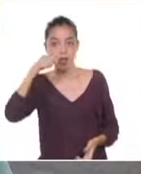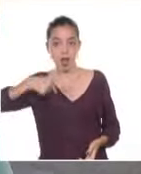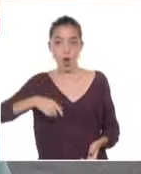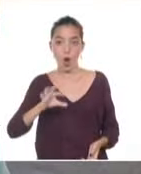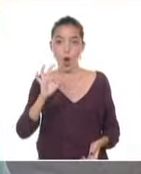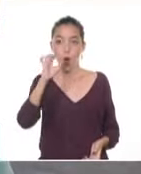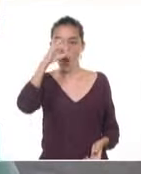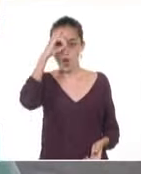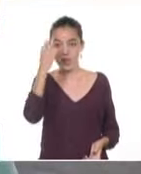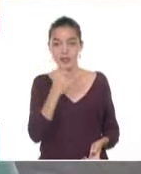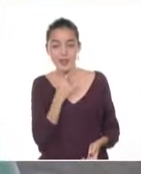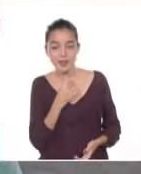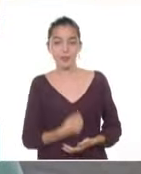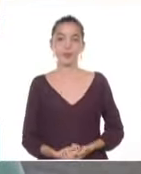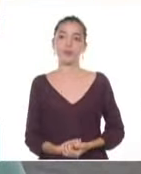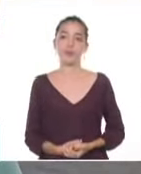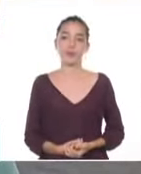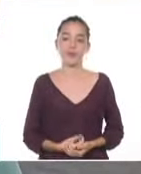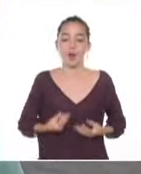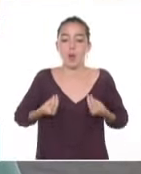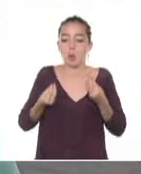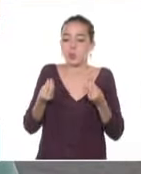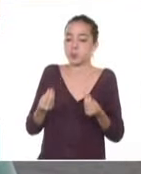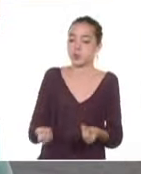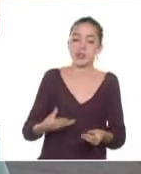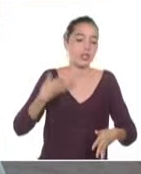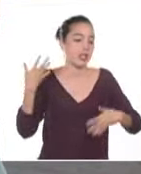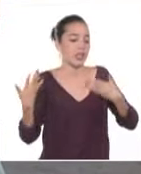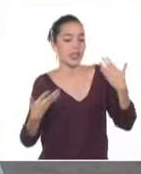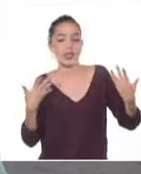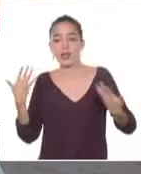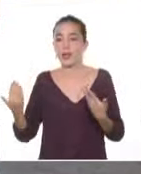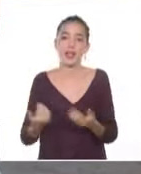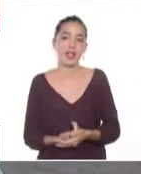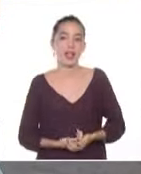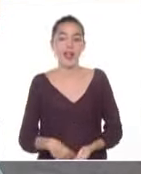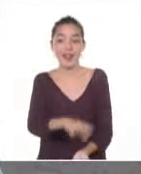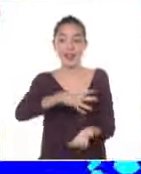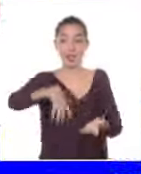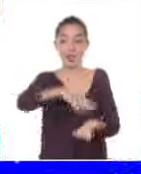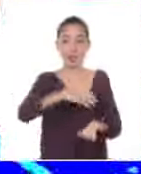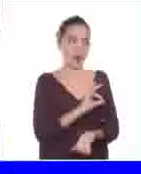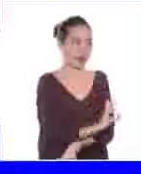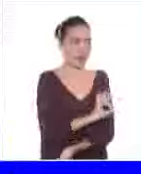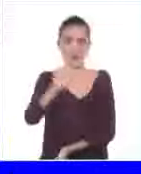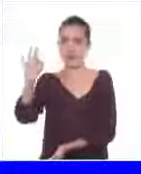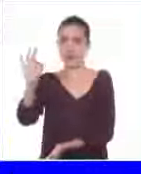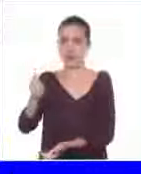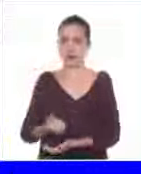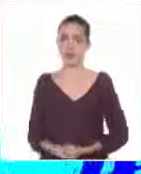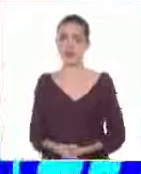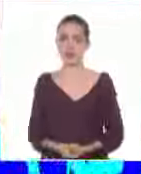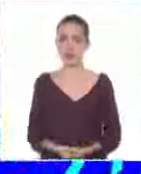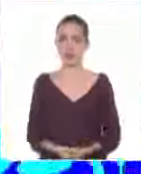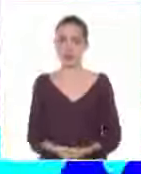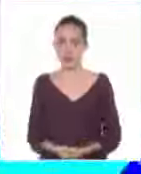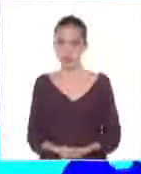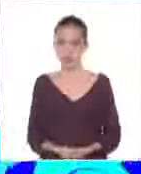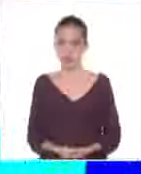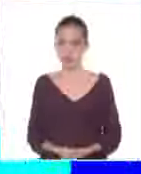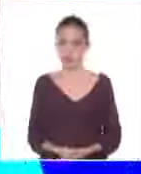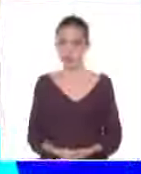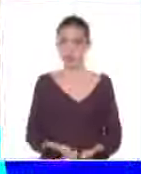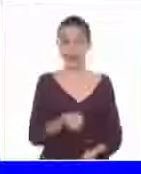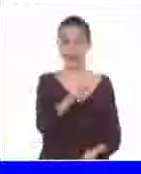no habíamos llegado y hemos visto cómo el pueblo se ha sentido parte de Timbalaye. Y es que esta 16ª edición